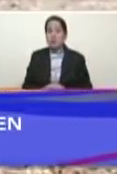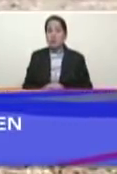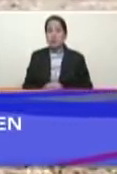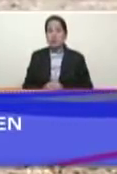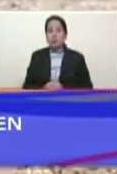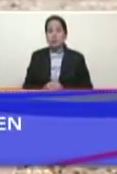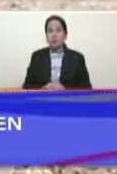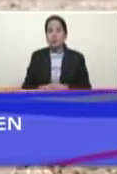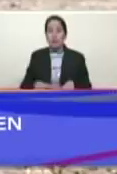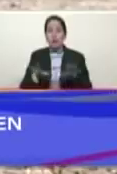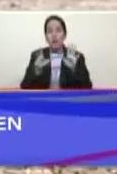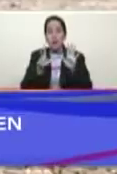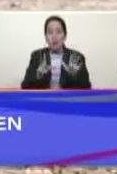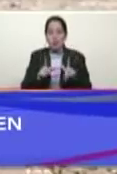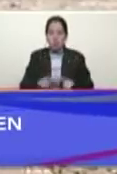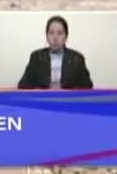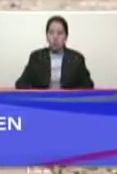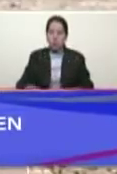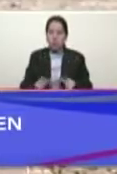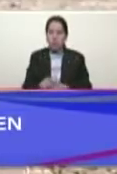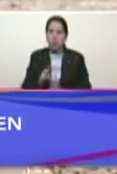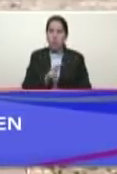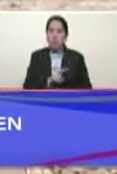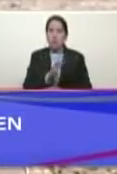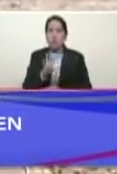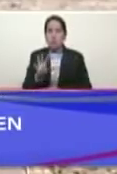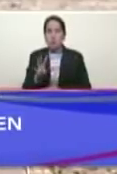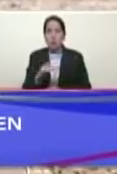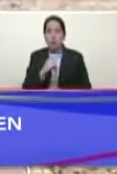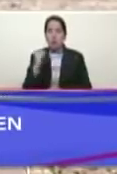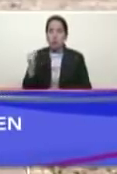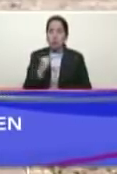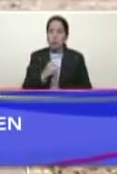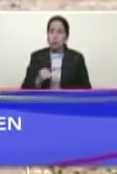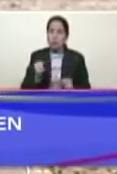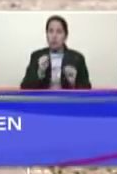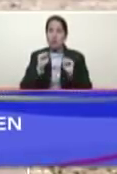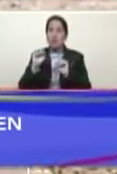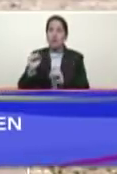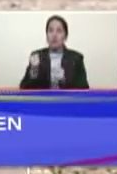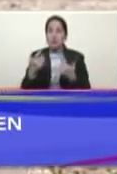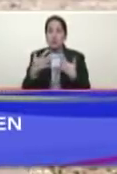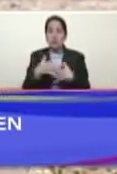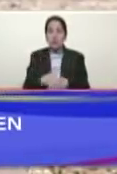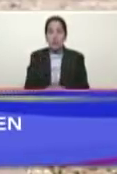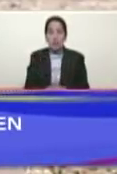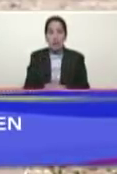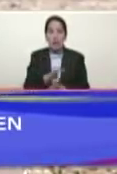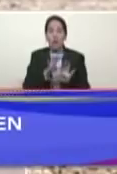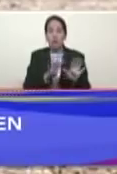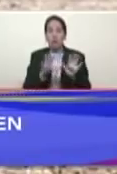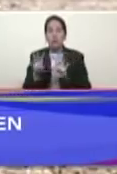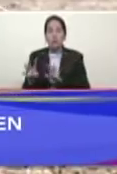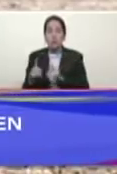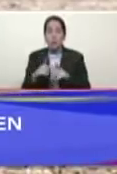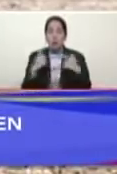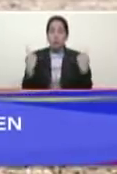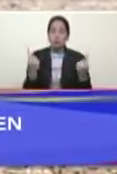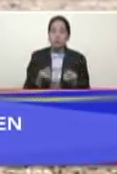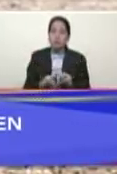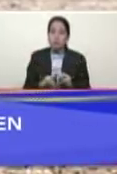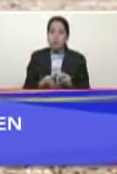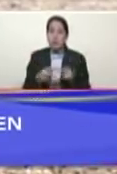En las 8 regiones, en las 24 zonas de defensa integral, en las 99 áreas de defensa integral, la